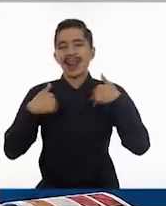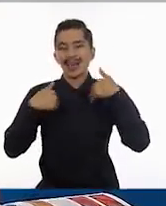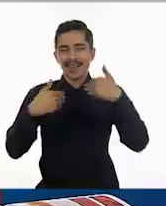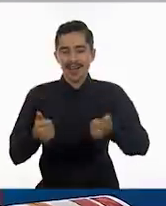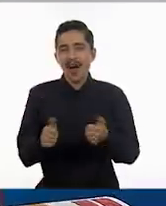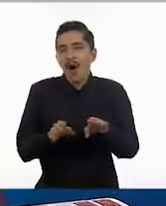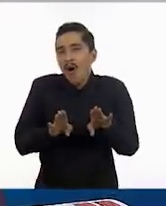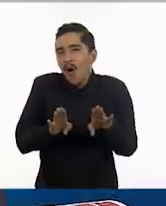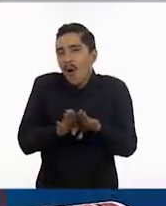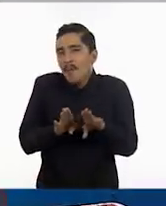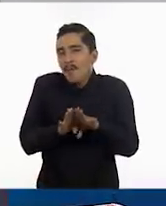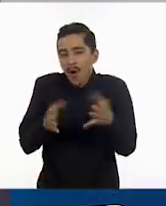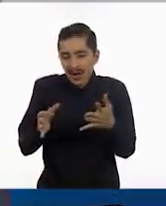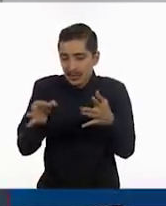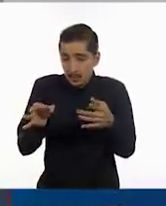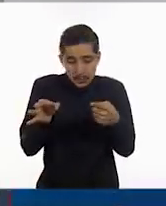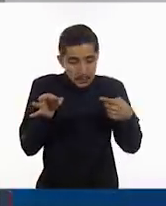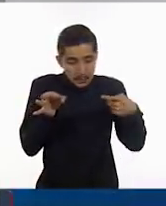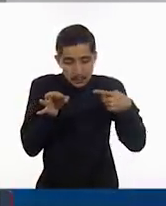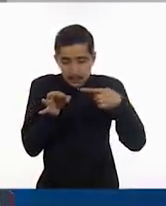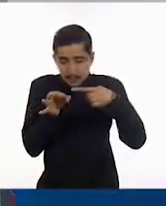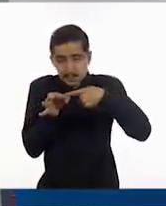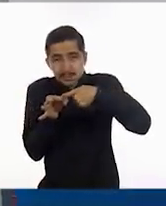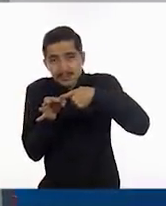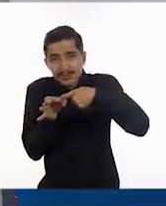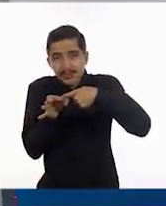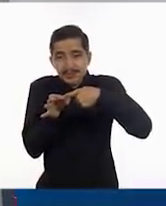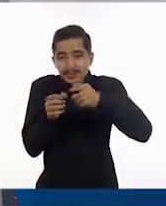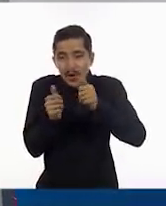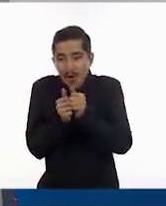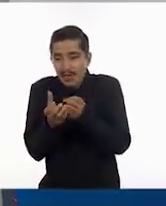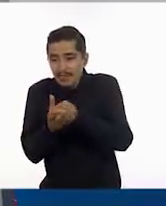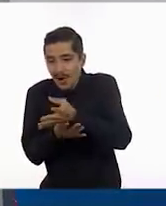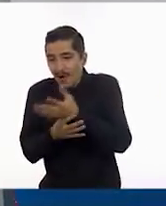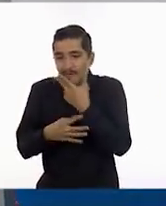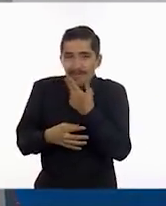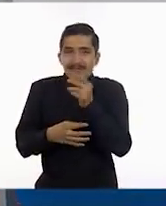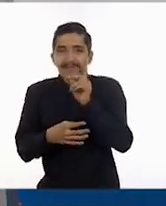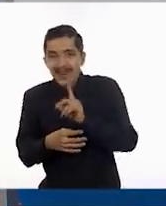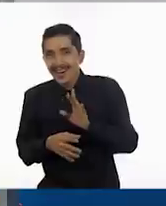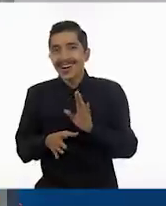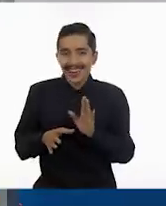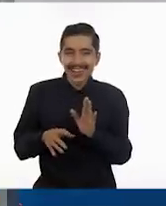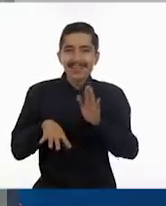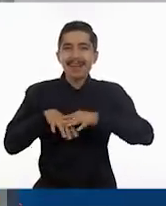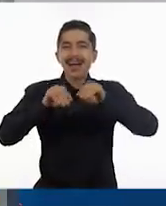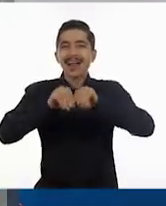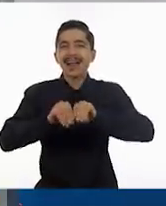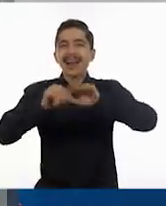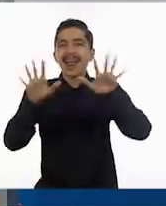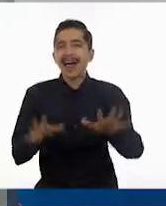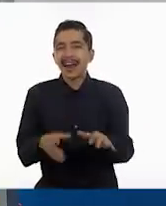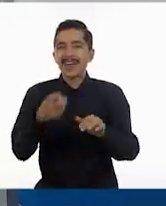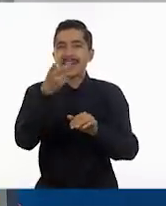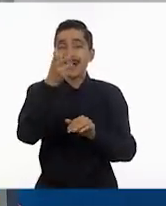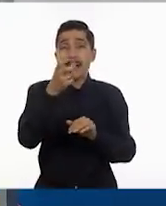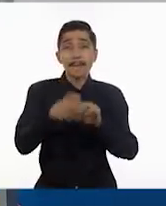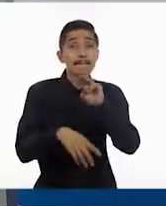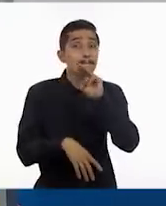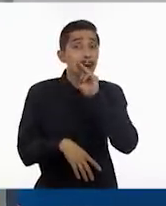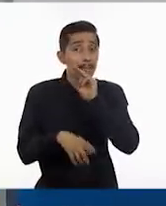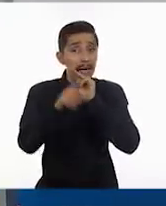funciona esta unión de los dos óvulos y que tengas muy claro que la